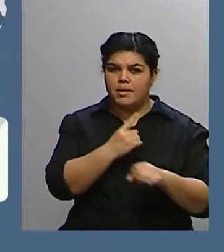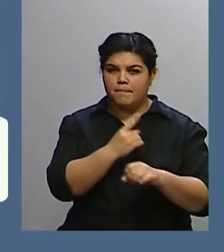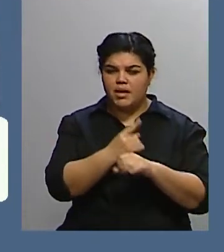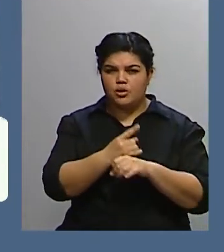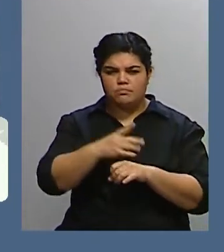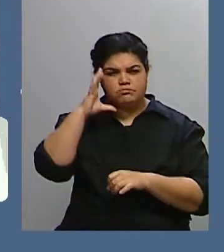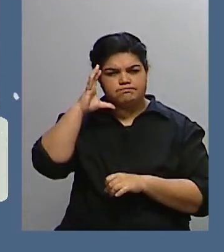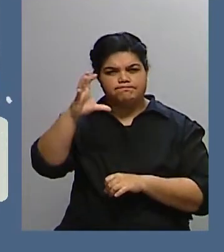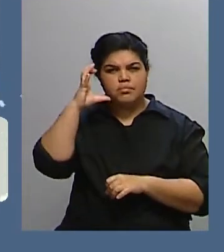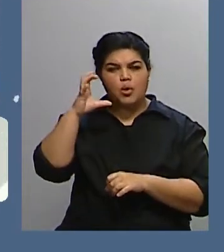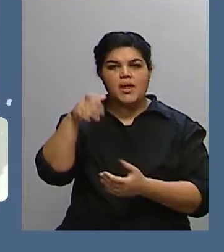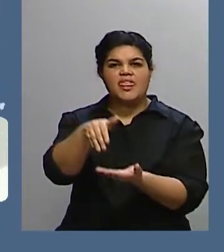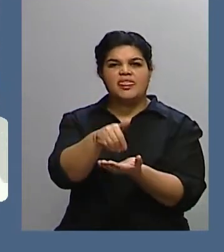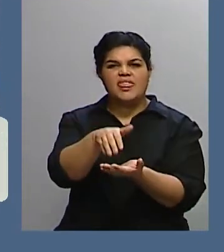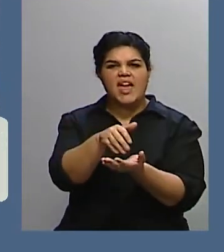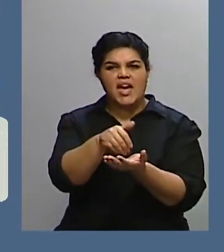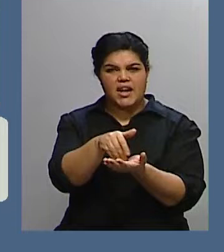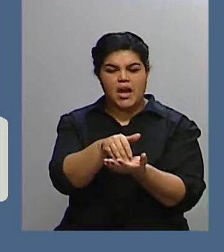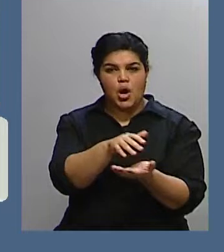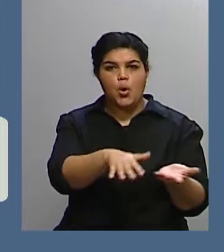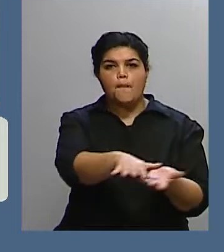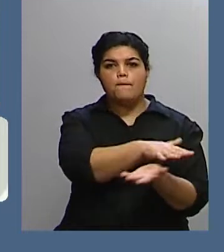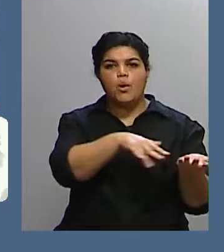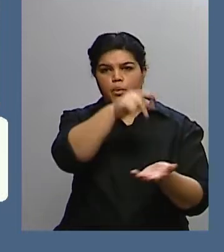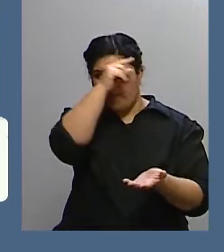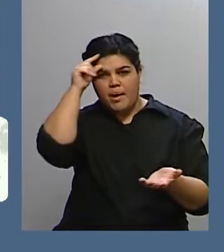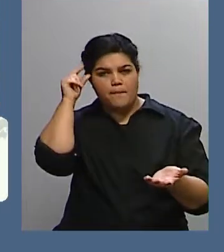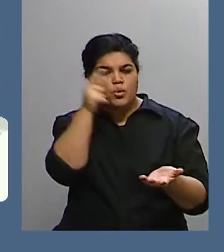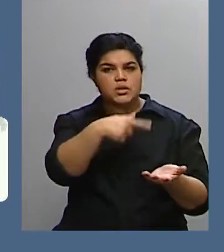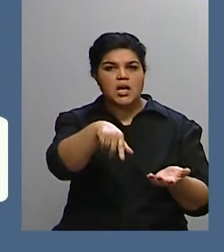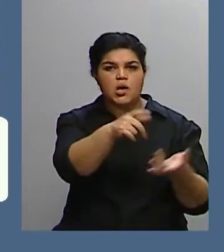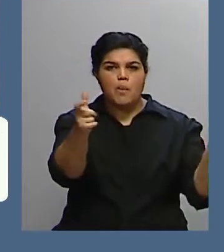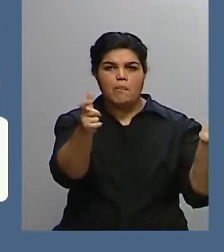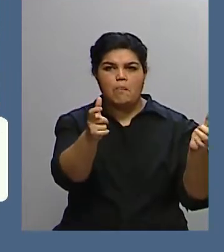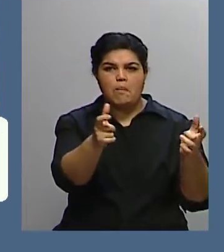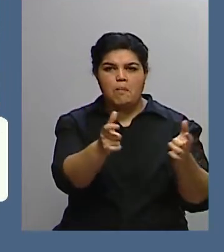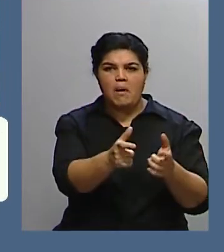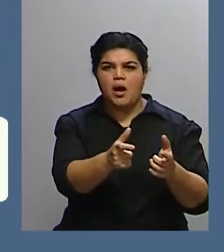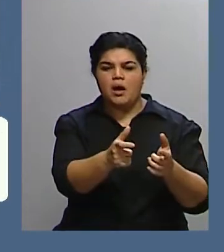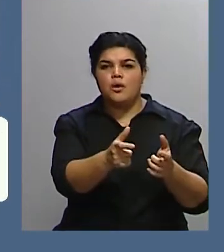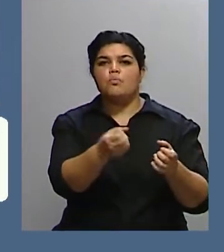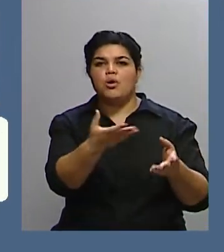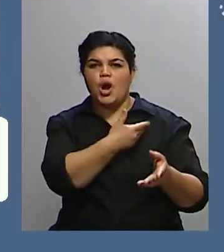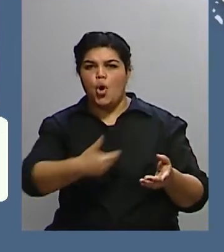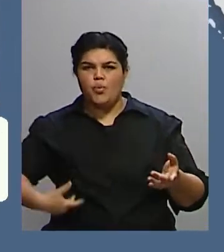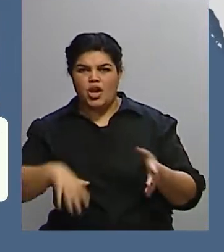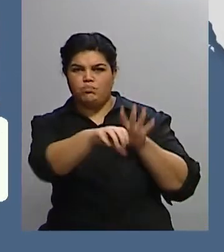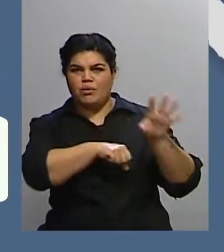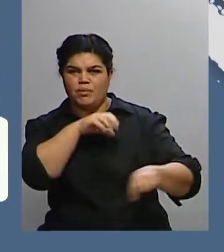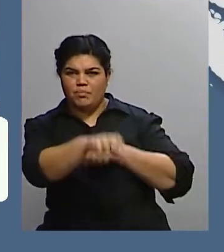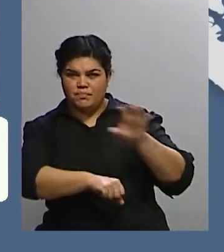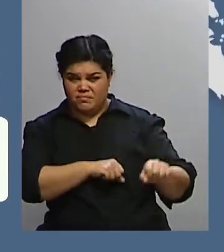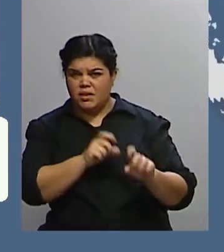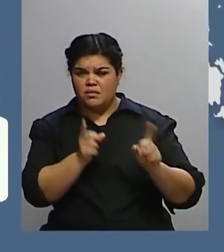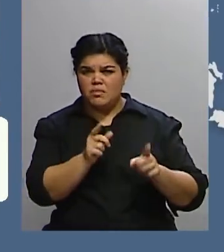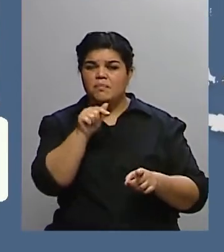¿no?, por parte de la comunidad y del pueblo mapuche, y veía algunos números que tienen que ver con también la situación social que usted también